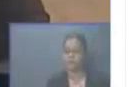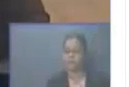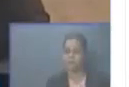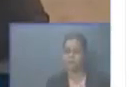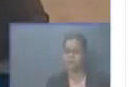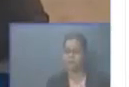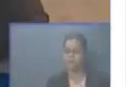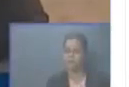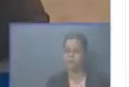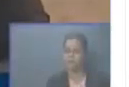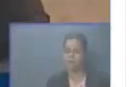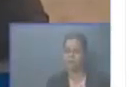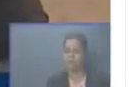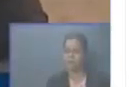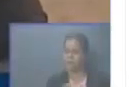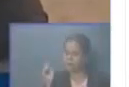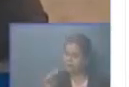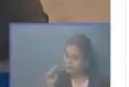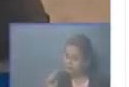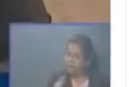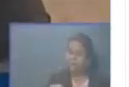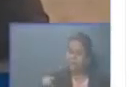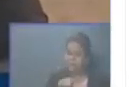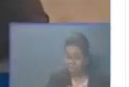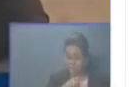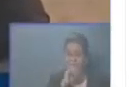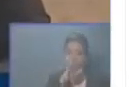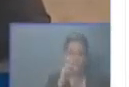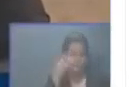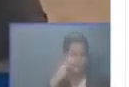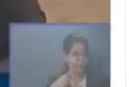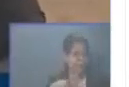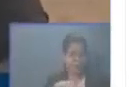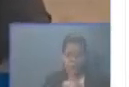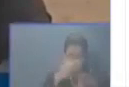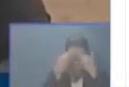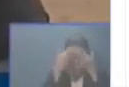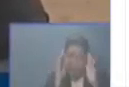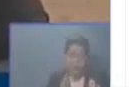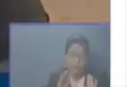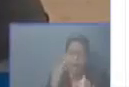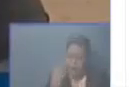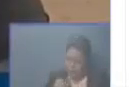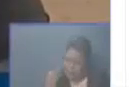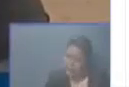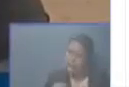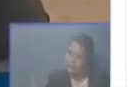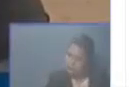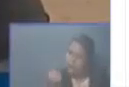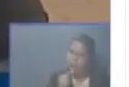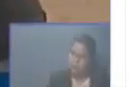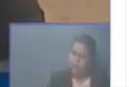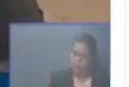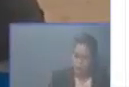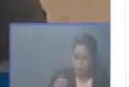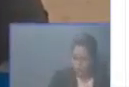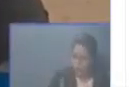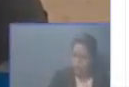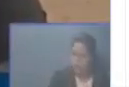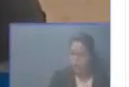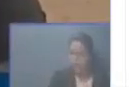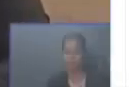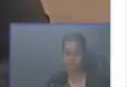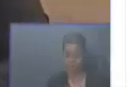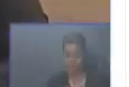avisos. Debido a eso, él se ha echado encima, evidentemente, o se podría echar encima a muchas enemistades también, porque apoya